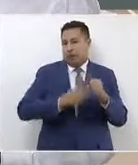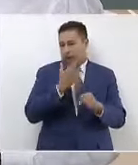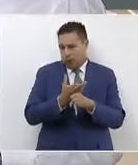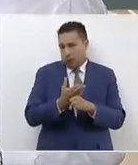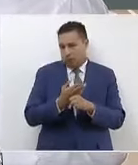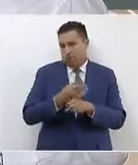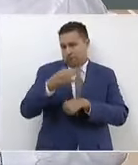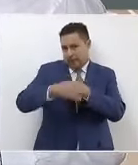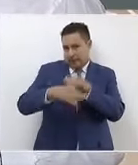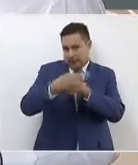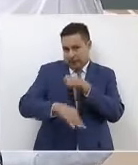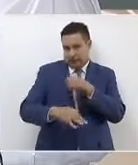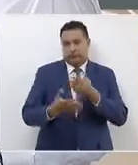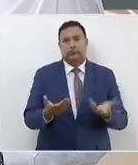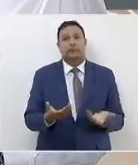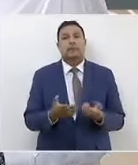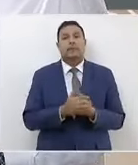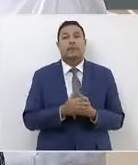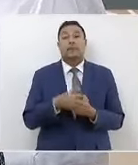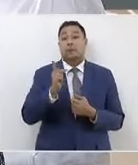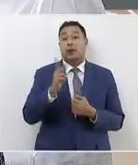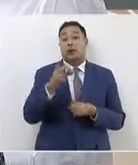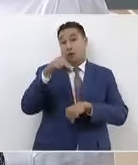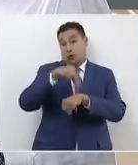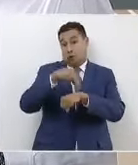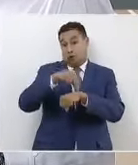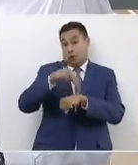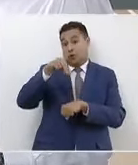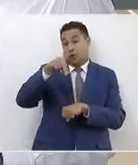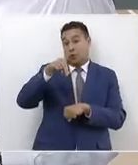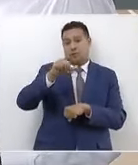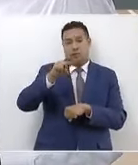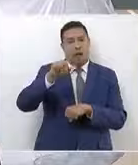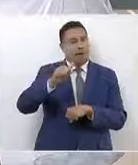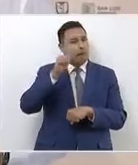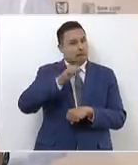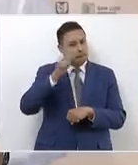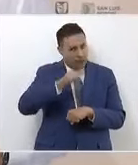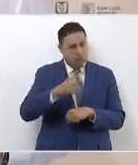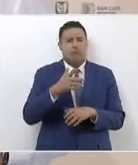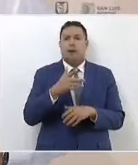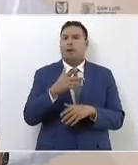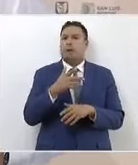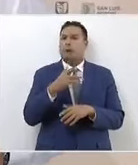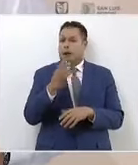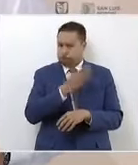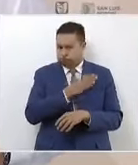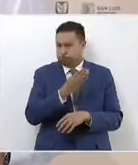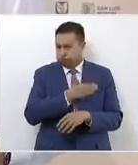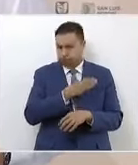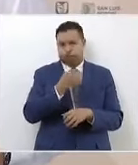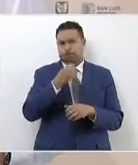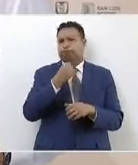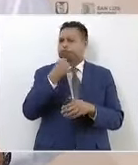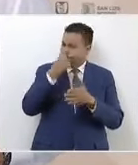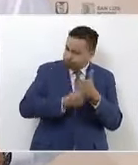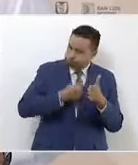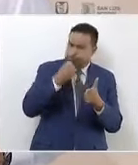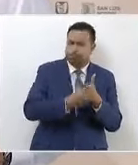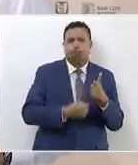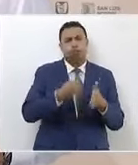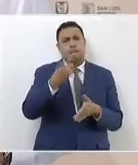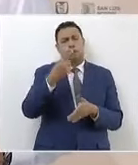esto porque el doctor Nava era un luchador social, un luchador auténtico por